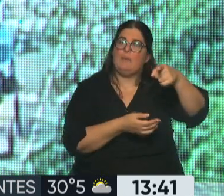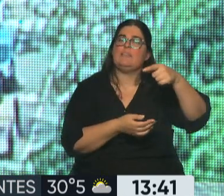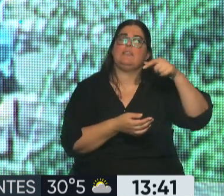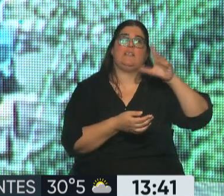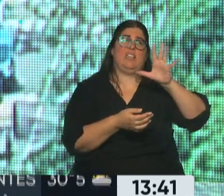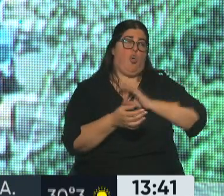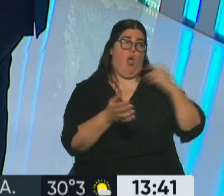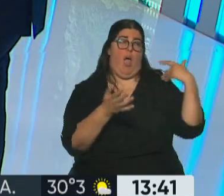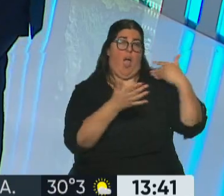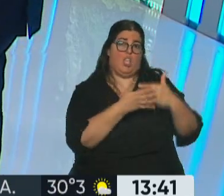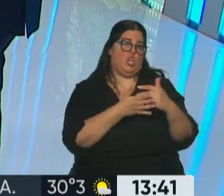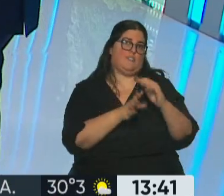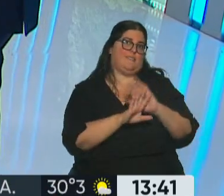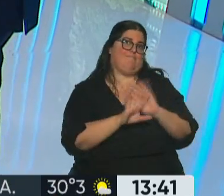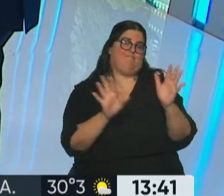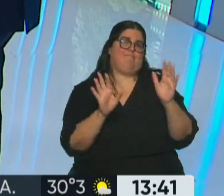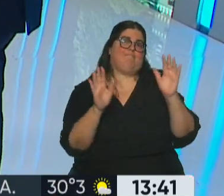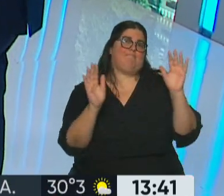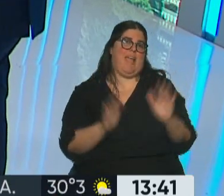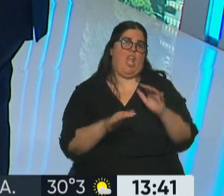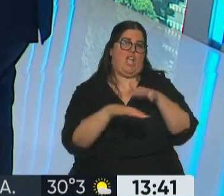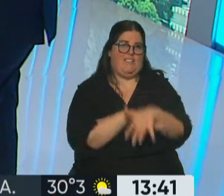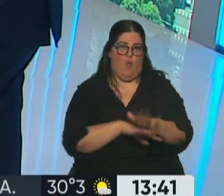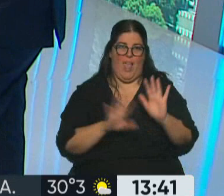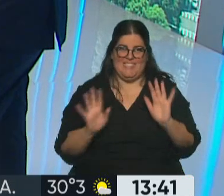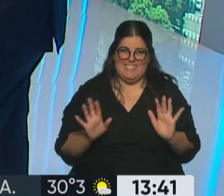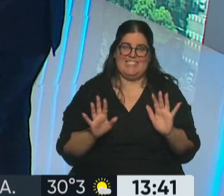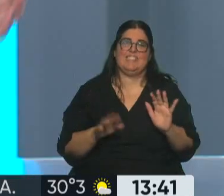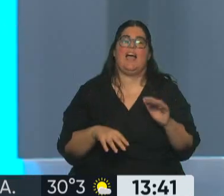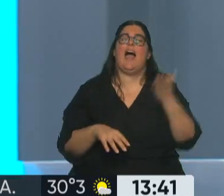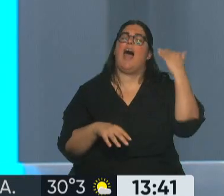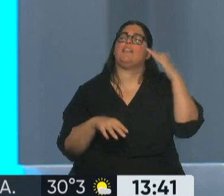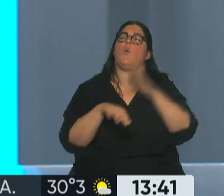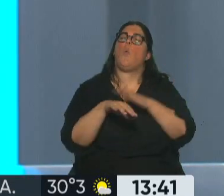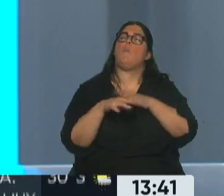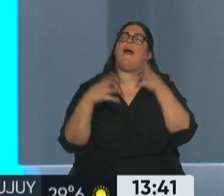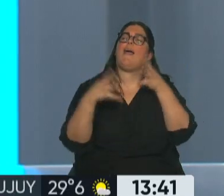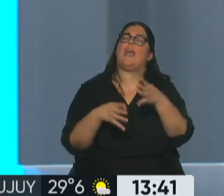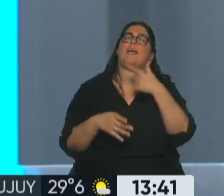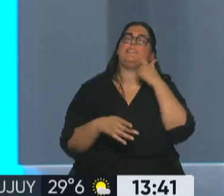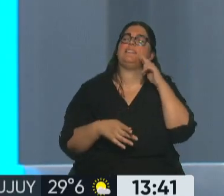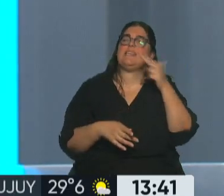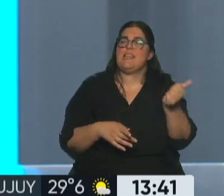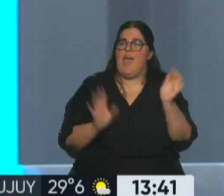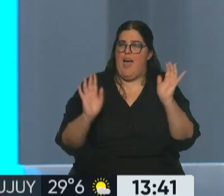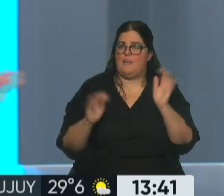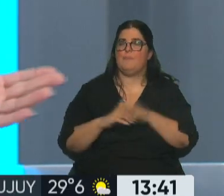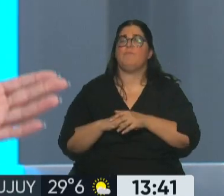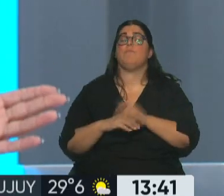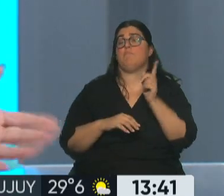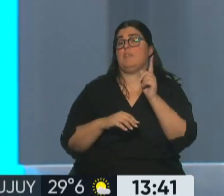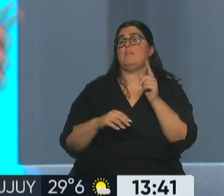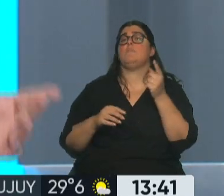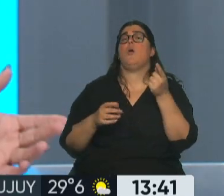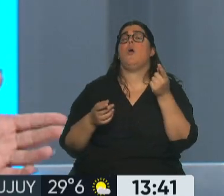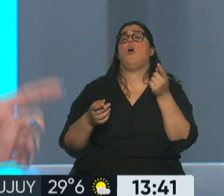rápidamente a partir de la participación en la guerra en Siria no me par también depende des dónde se ve porque de hecho esas nuevos restablecimientos diplomáticos